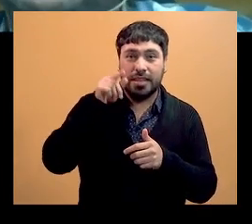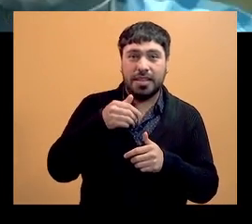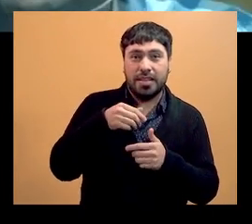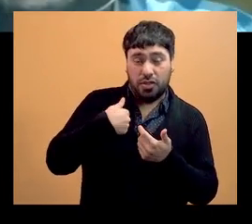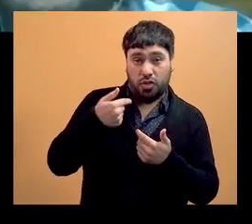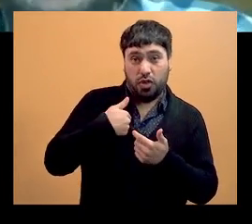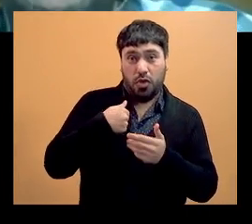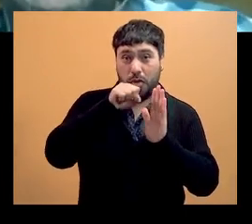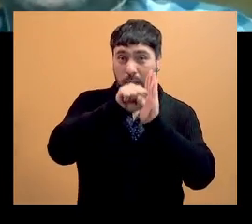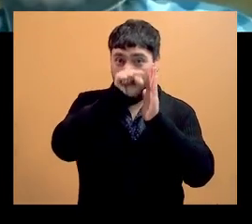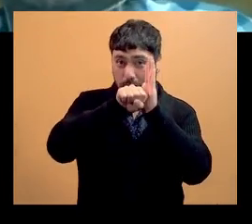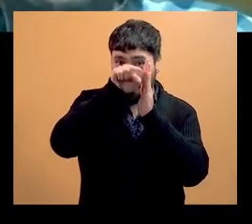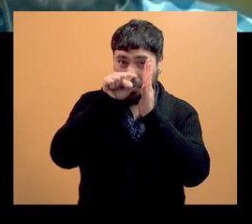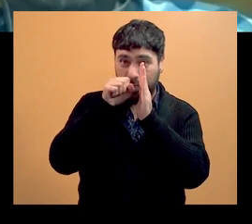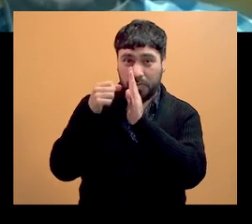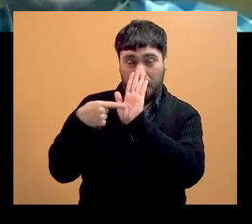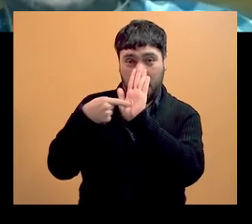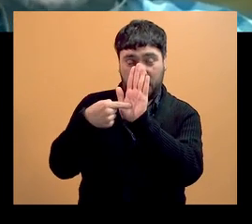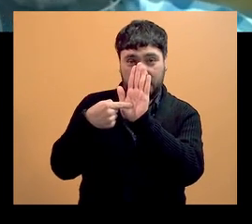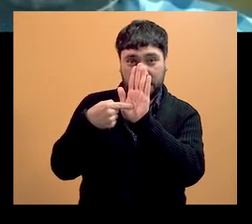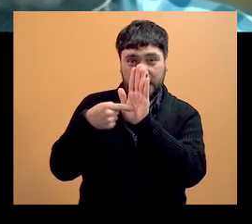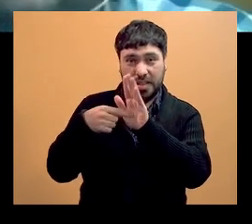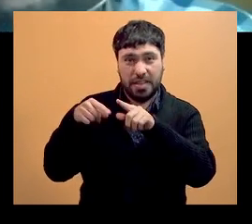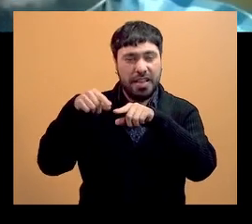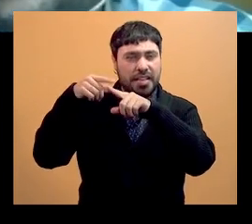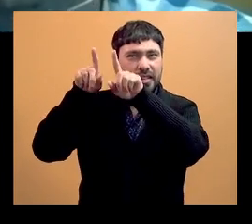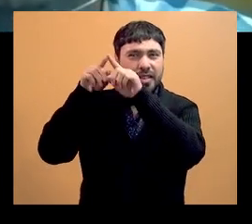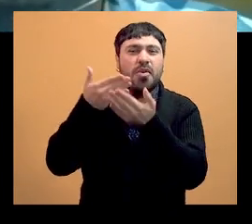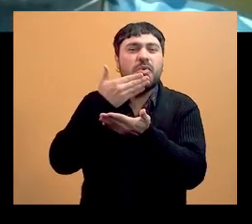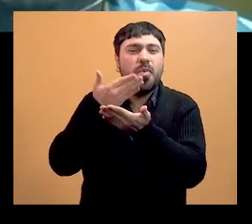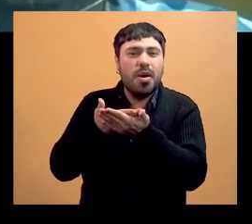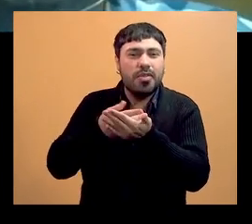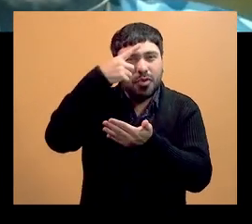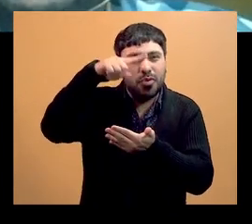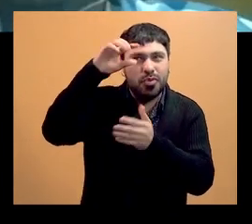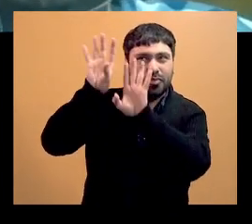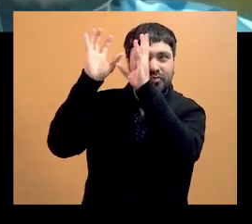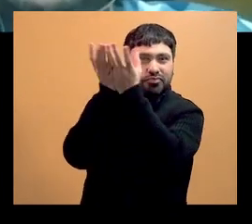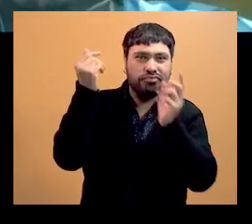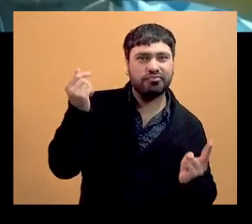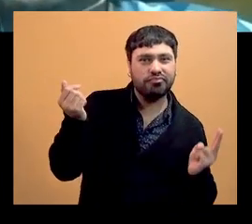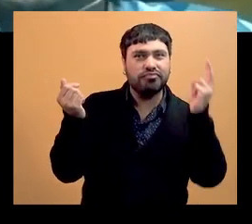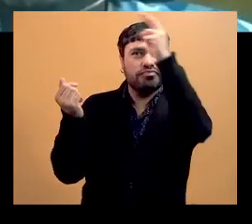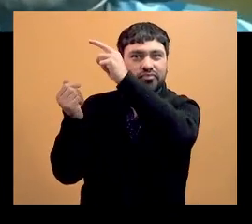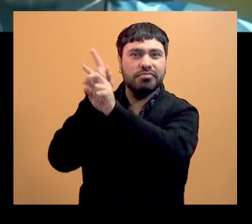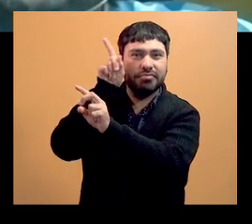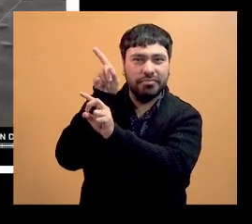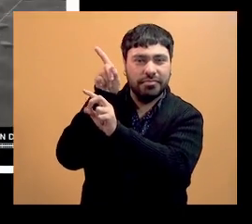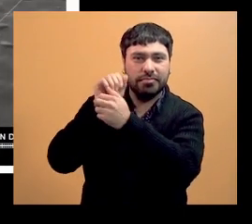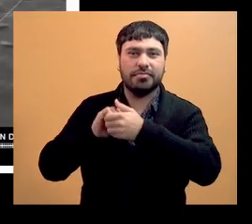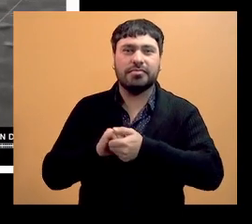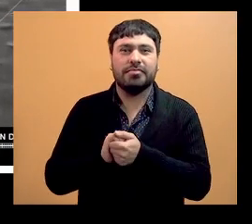del descenso lunar. En la voz en off escucharían al comandante Armstrong con Capcom en tierra comentando los